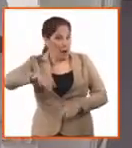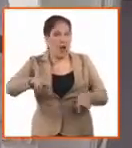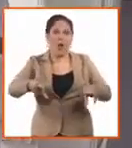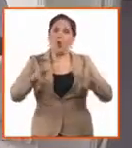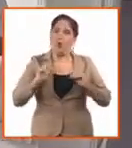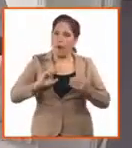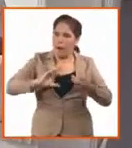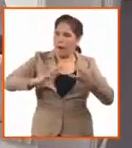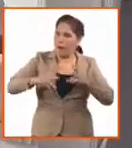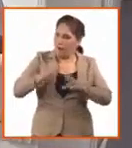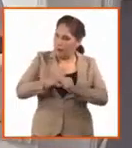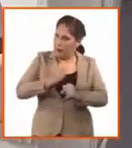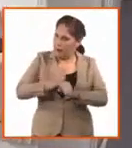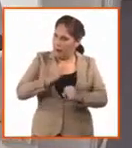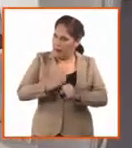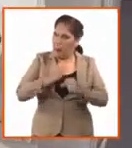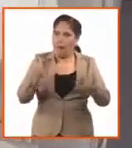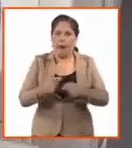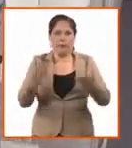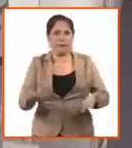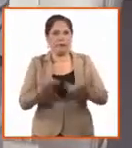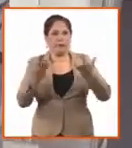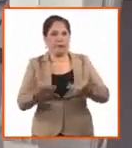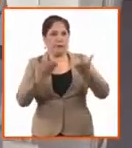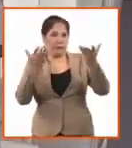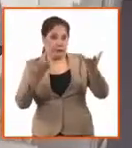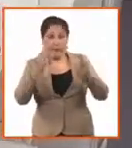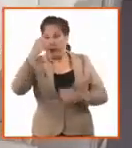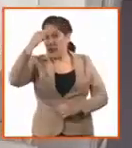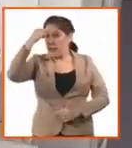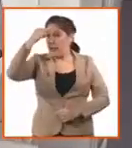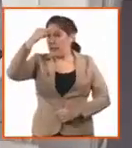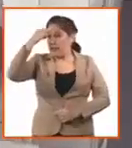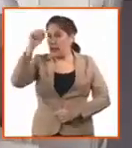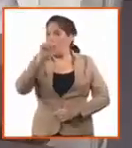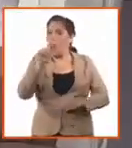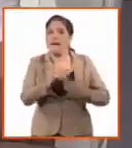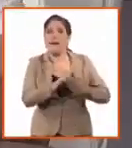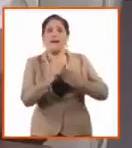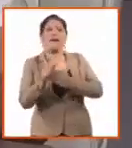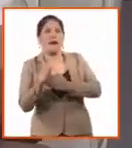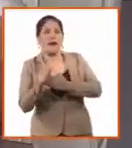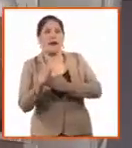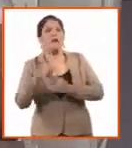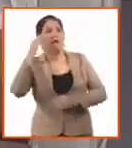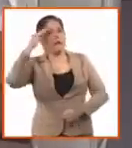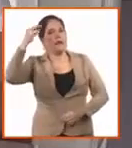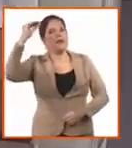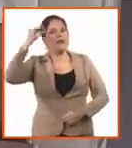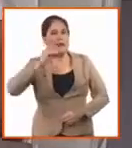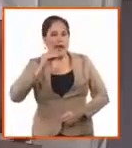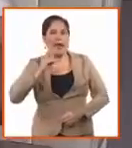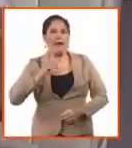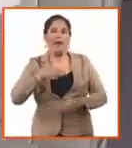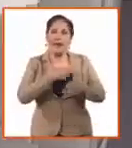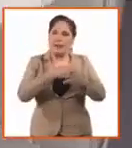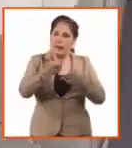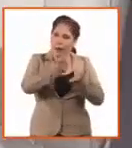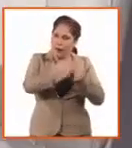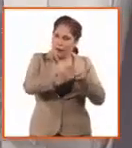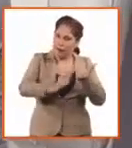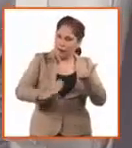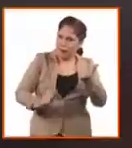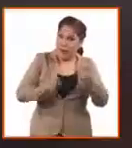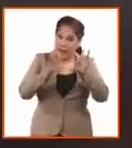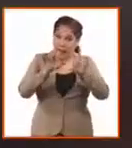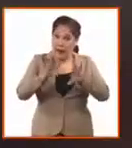oportunidad muy grande para recuperar ese legado que elche no lo reconoció en su momento que no en